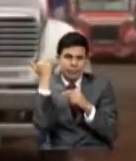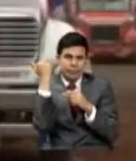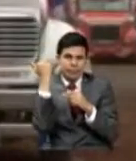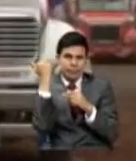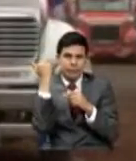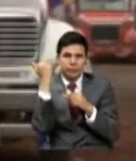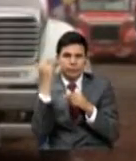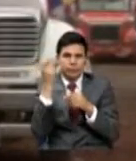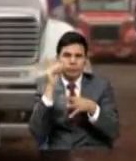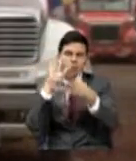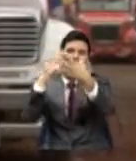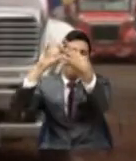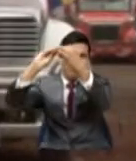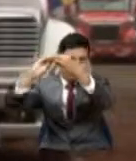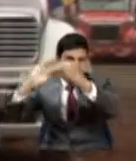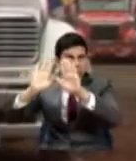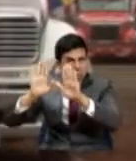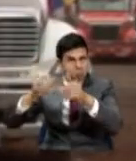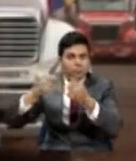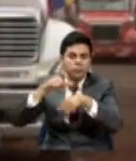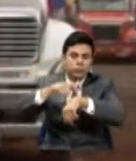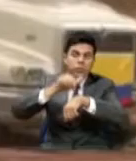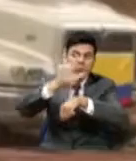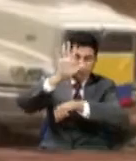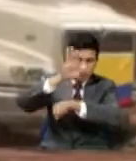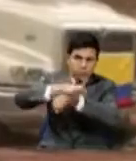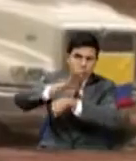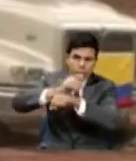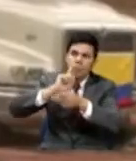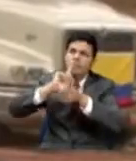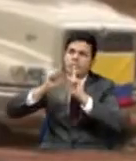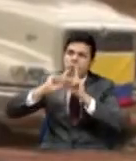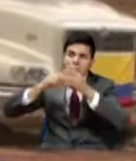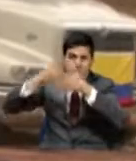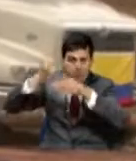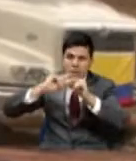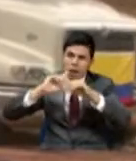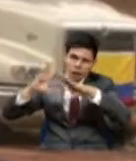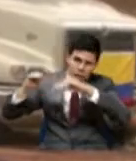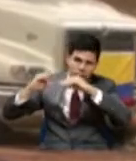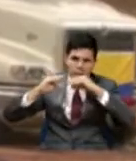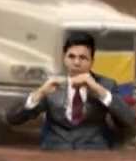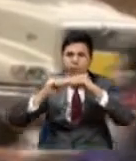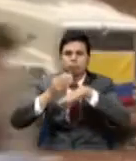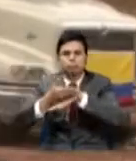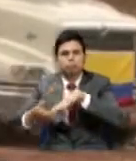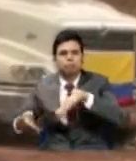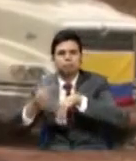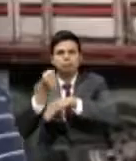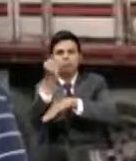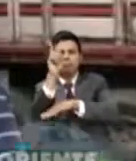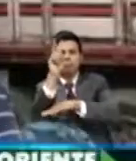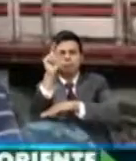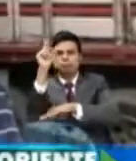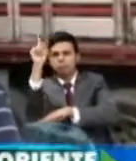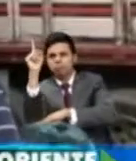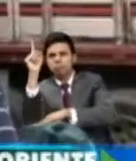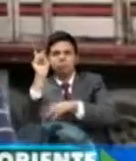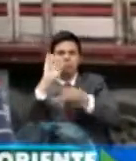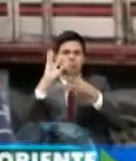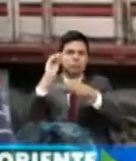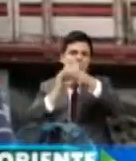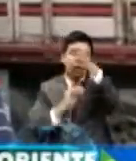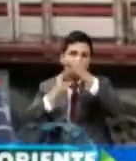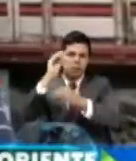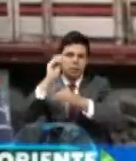un preacuerdo que se había hecho a partir de las 5 de la tarde, fueron las conversaciones, pero al final de 12 a 1 de la mañana pues no hubo ningún acuerdo.